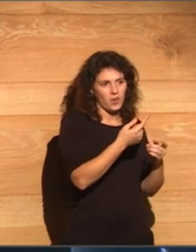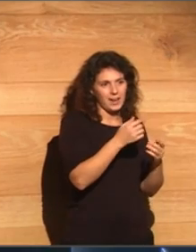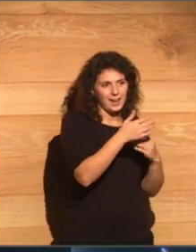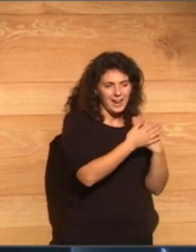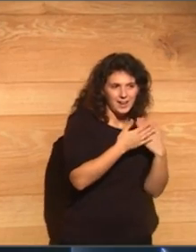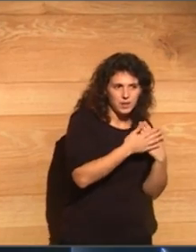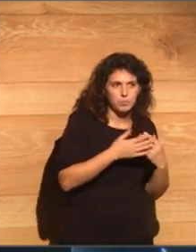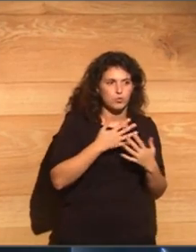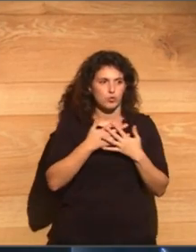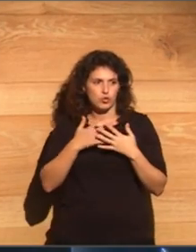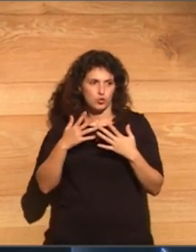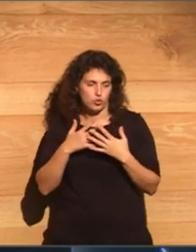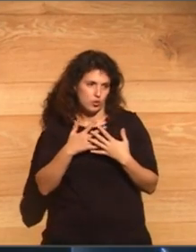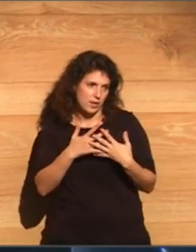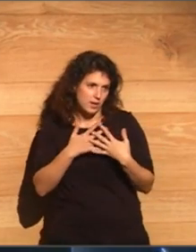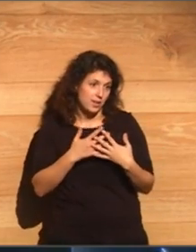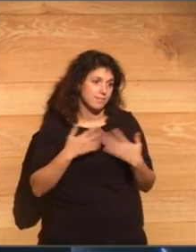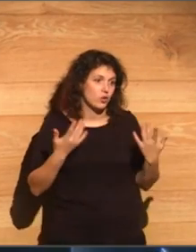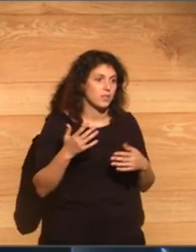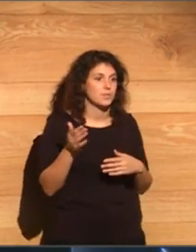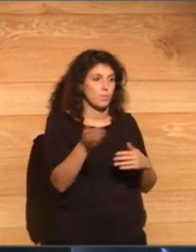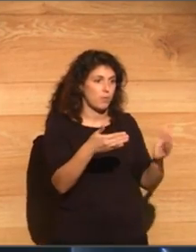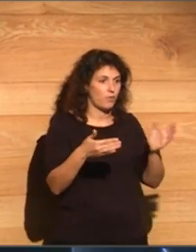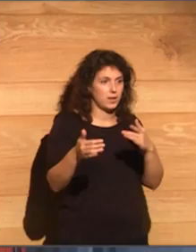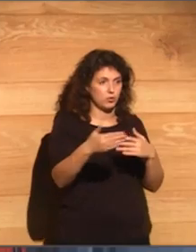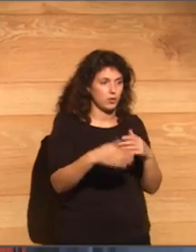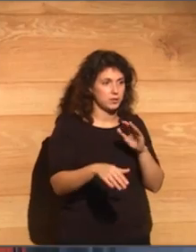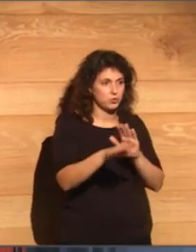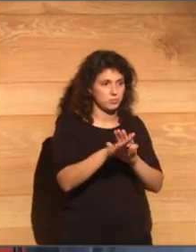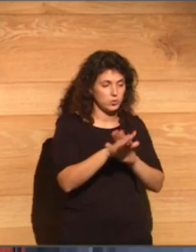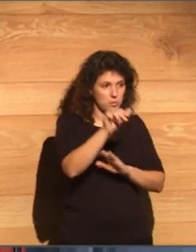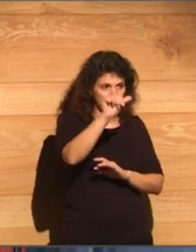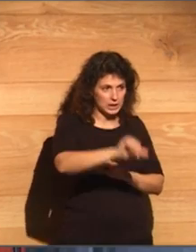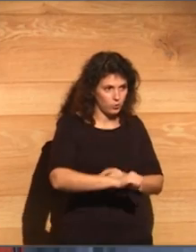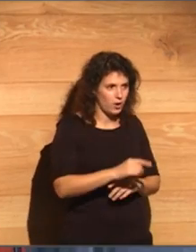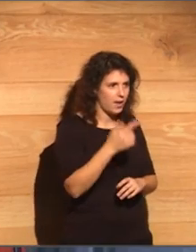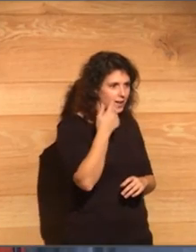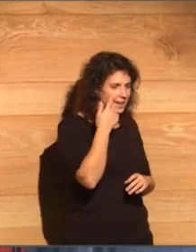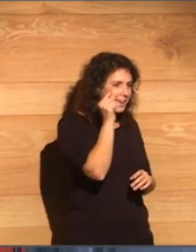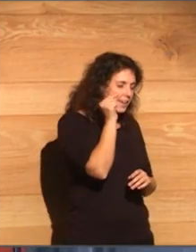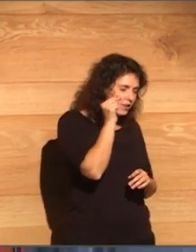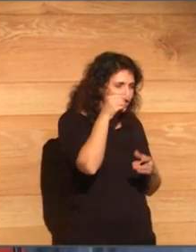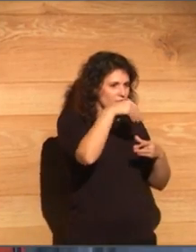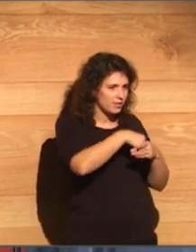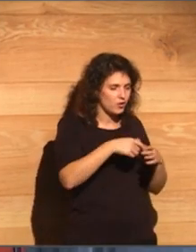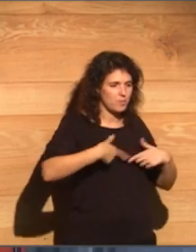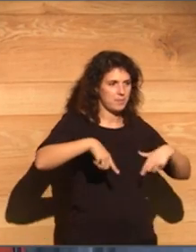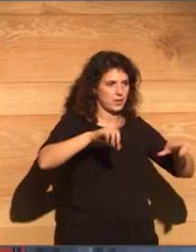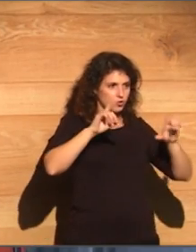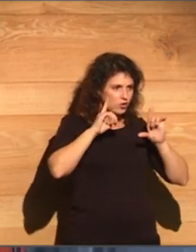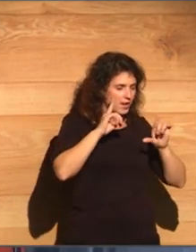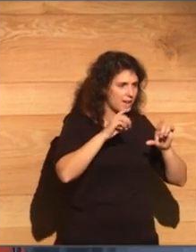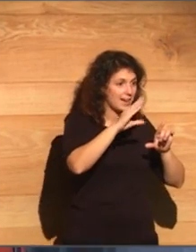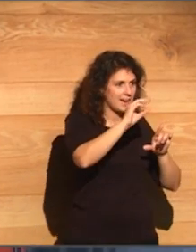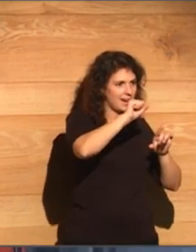las bofetones se los va a dar casi toda la película a la izquierda. Hay un montón de guiños internos hacia el personaje de Canibel